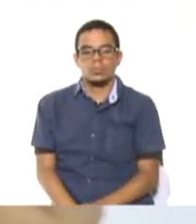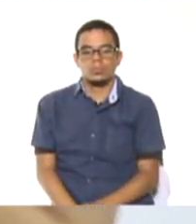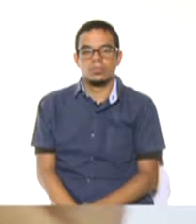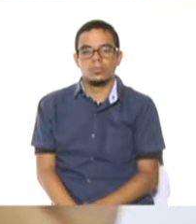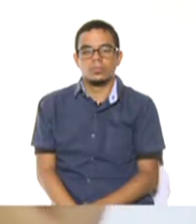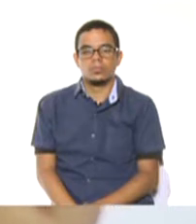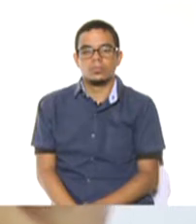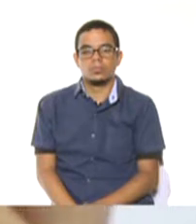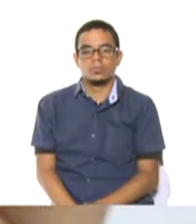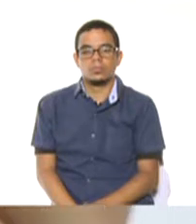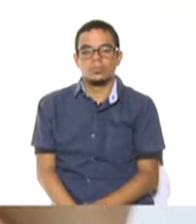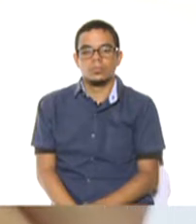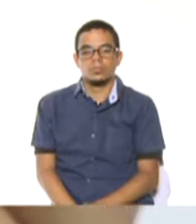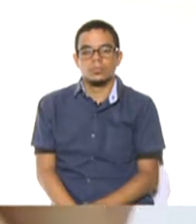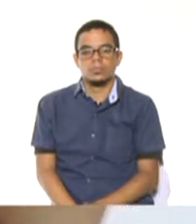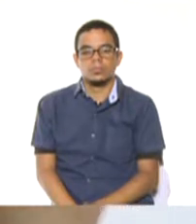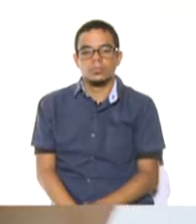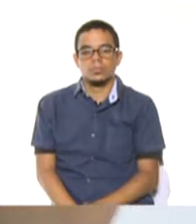Y aquí